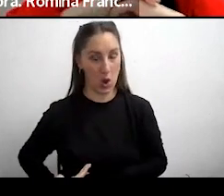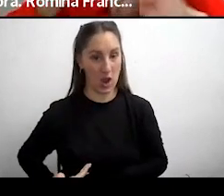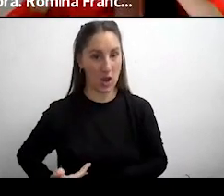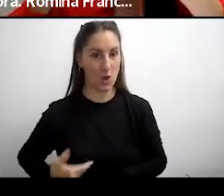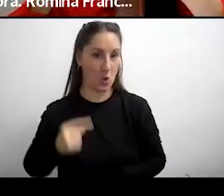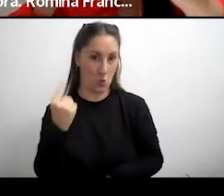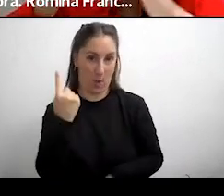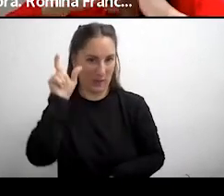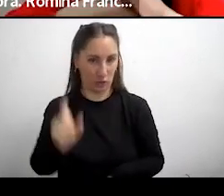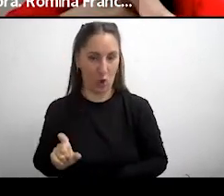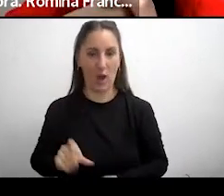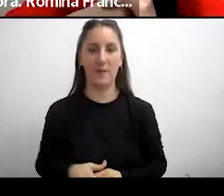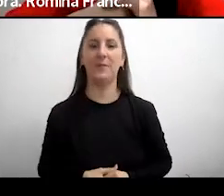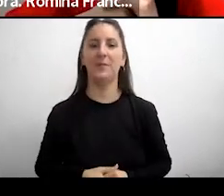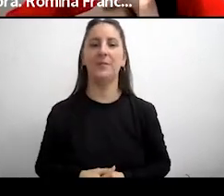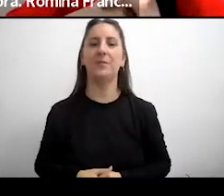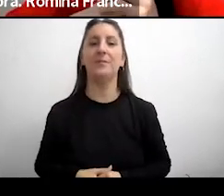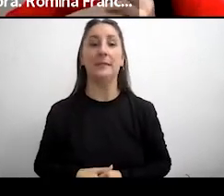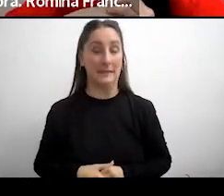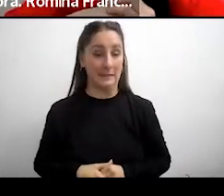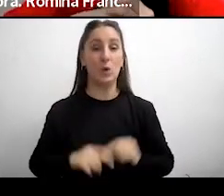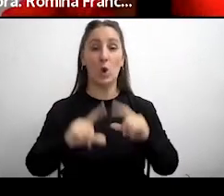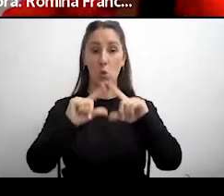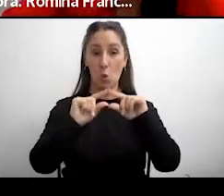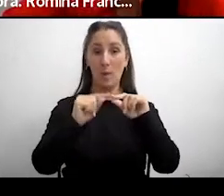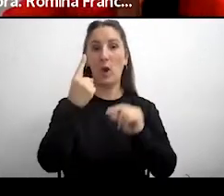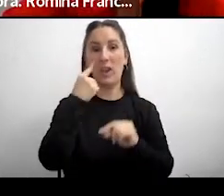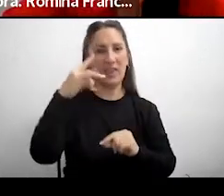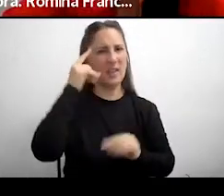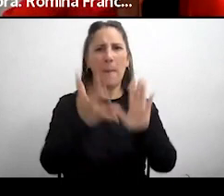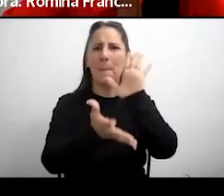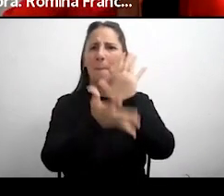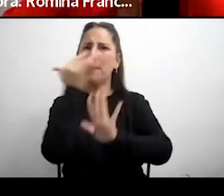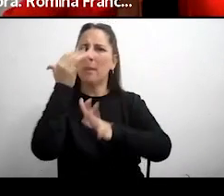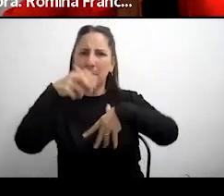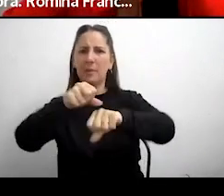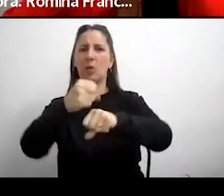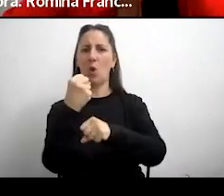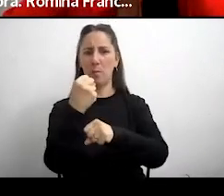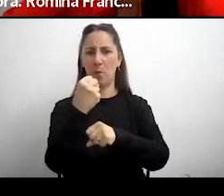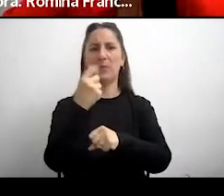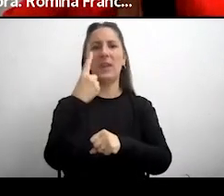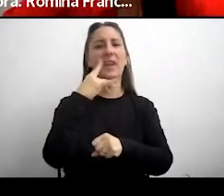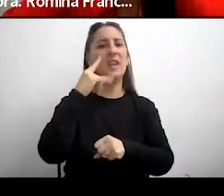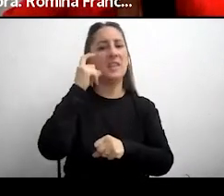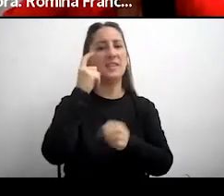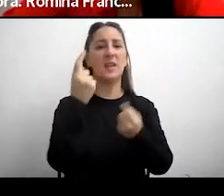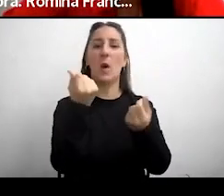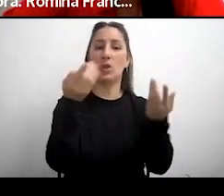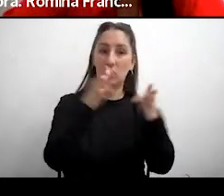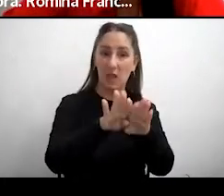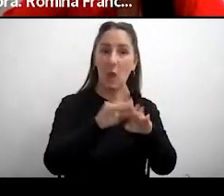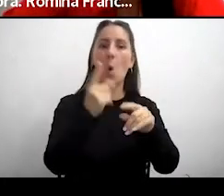índices. Primero, gran cuestión también, bueno, ¿cómo sacamos el índice? Índice de cierre, valor de cierre sobre valor